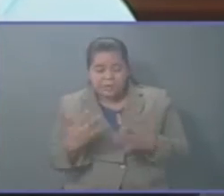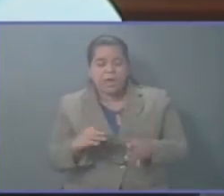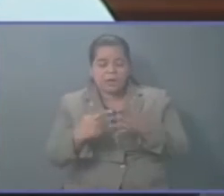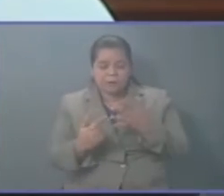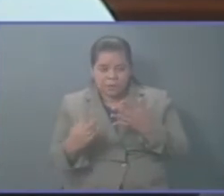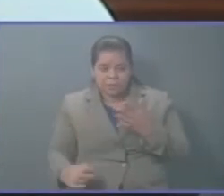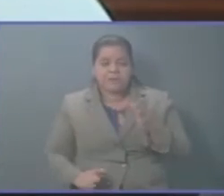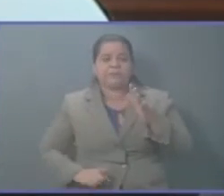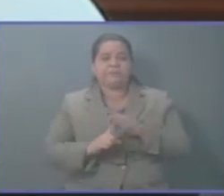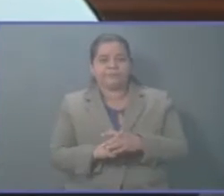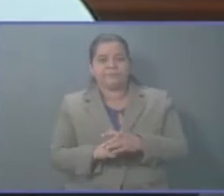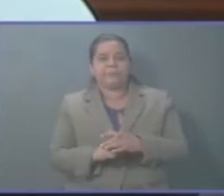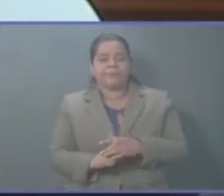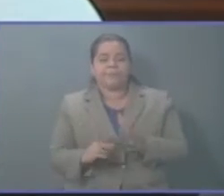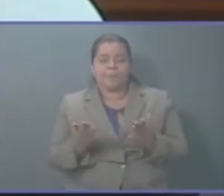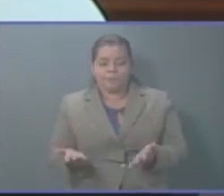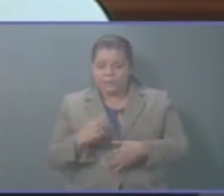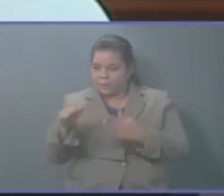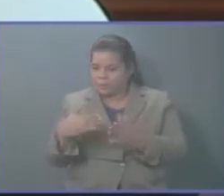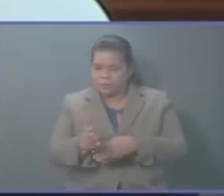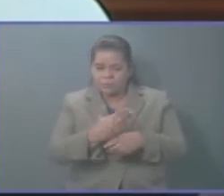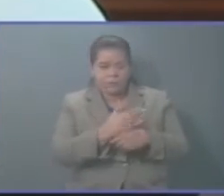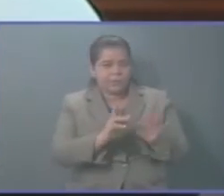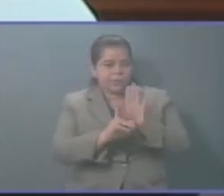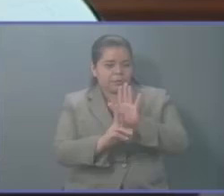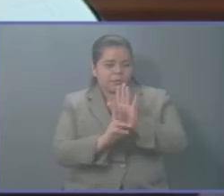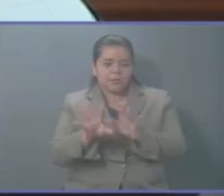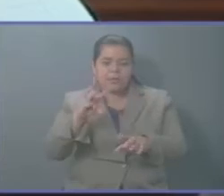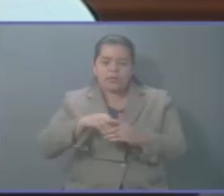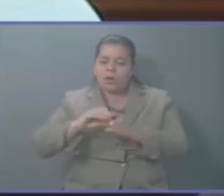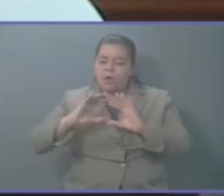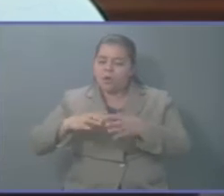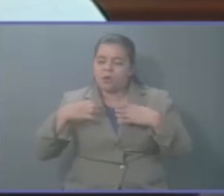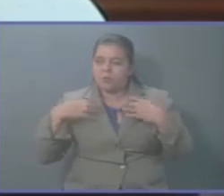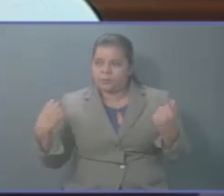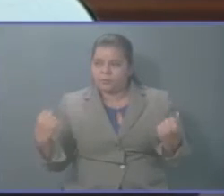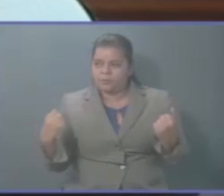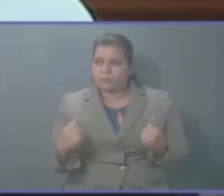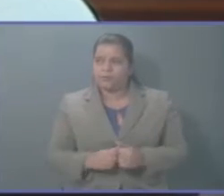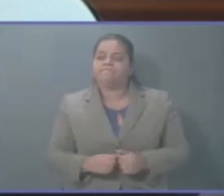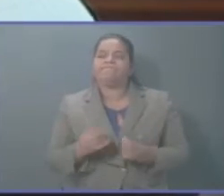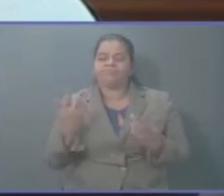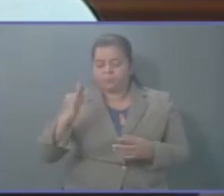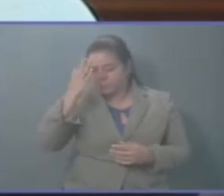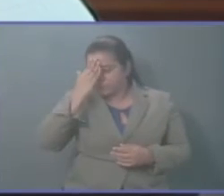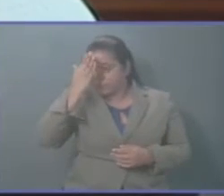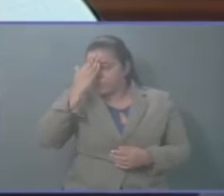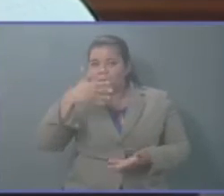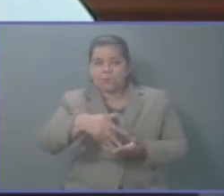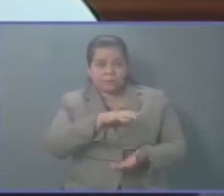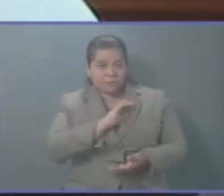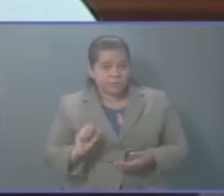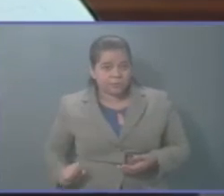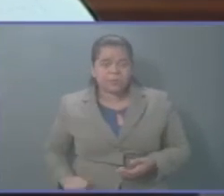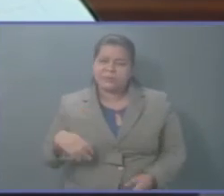del consenso de todas las fracciones representadas en la Comisión de Salud. Sabemos que nuestra población está